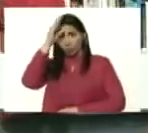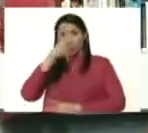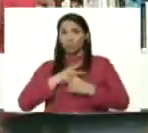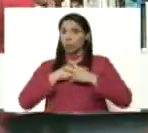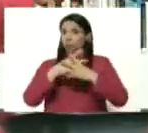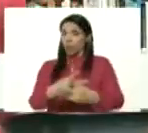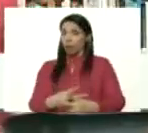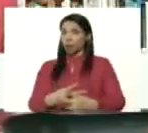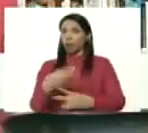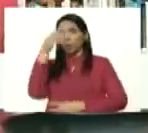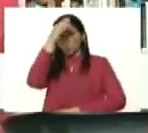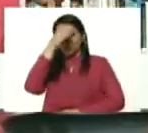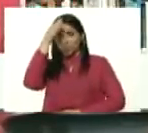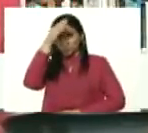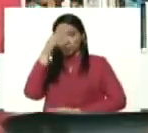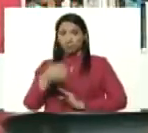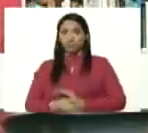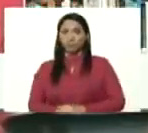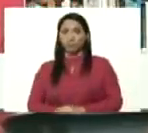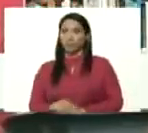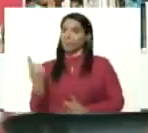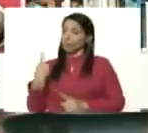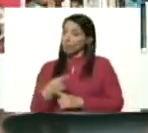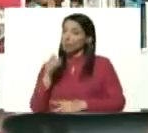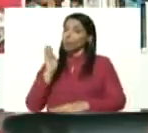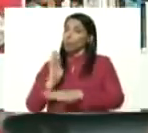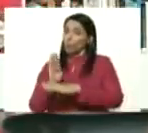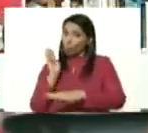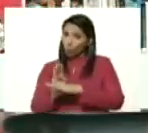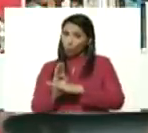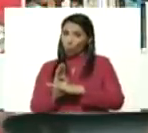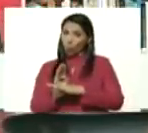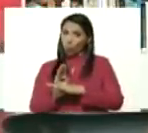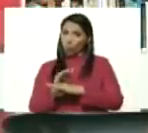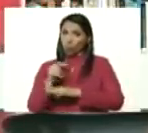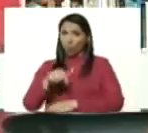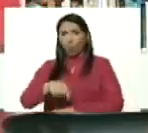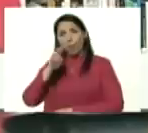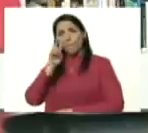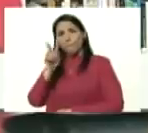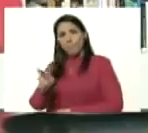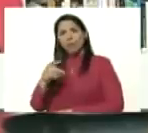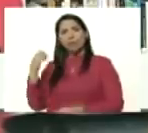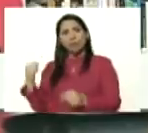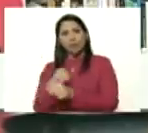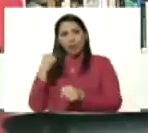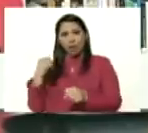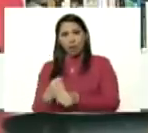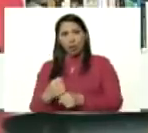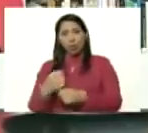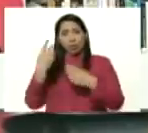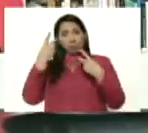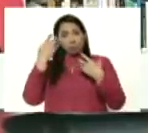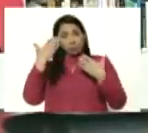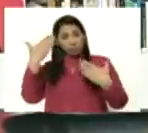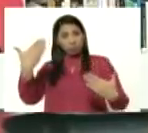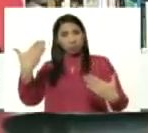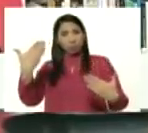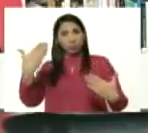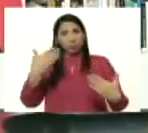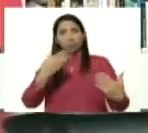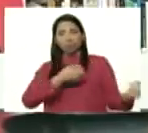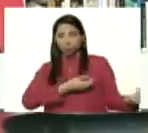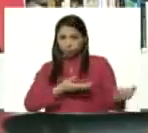voluntaria, consciente. Así que cuidemos. Yo hoy día la clase obrera quisiera recibir el saludo,